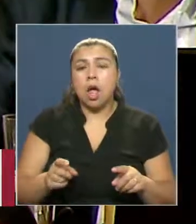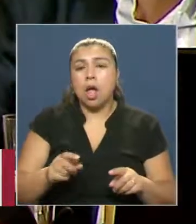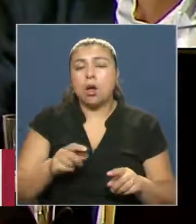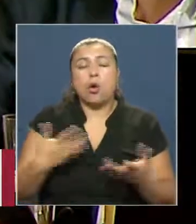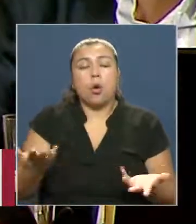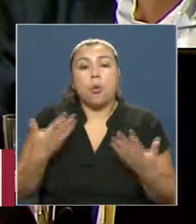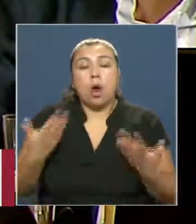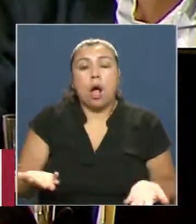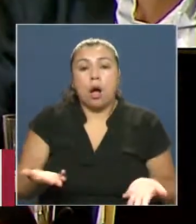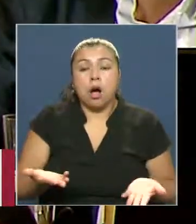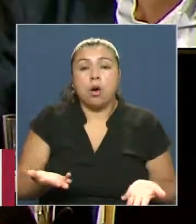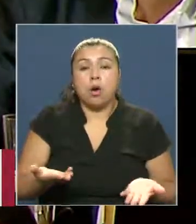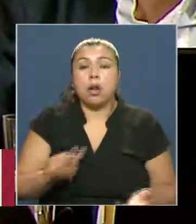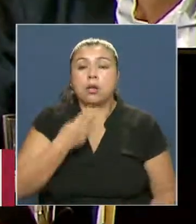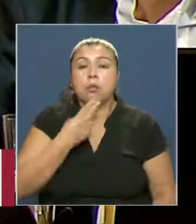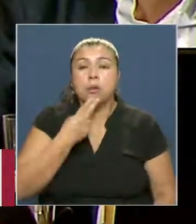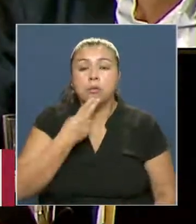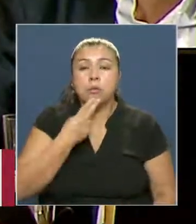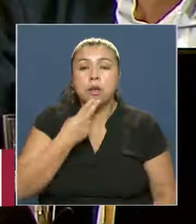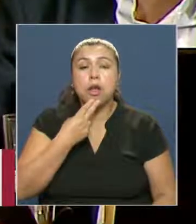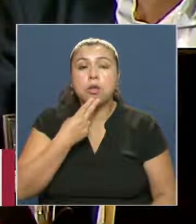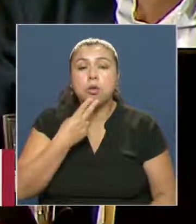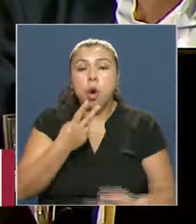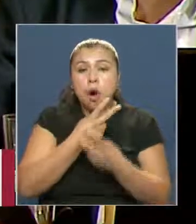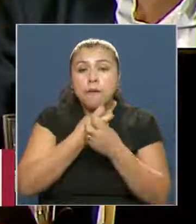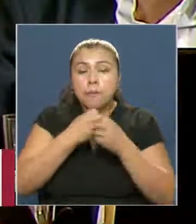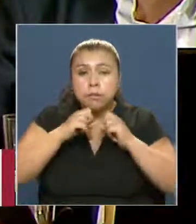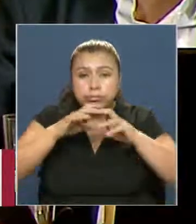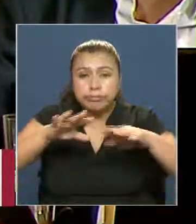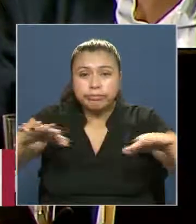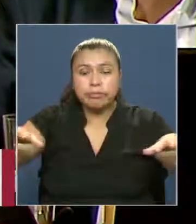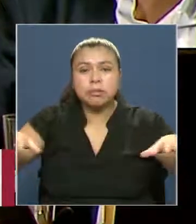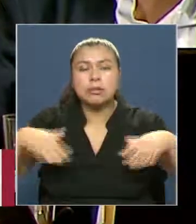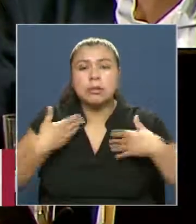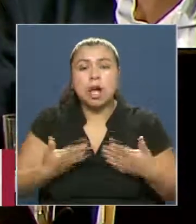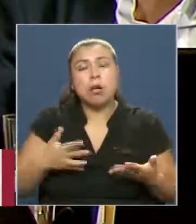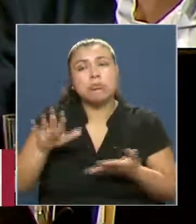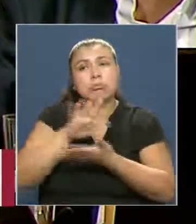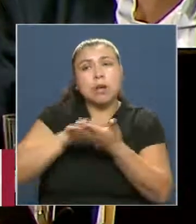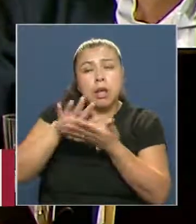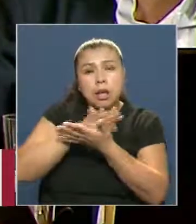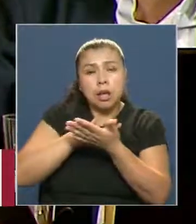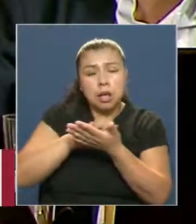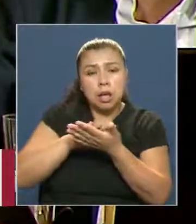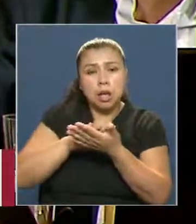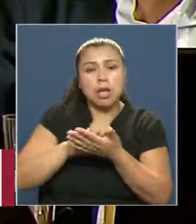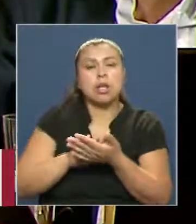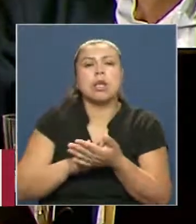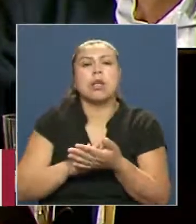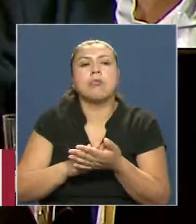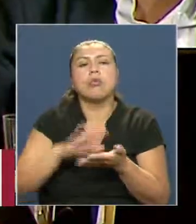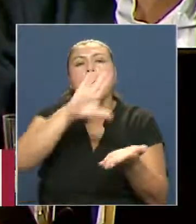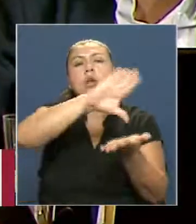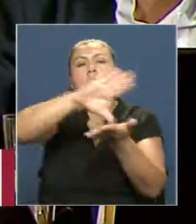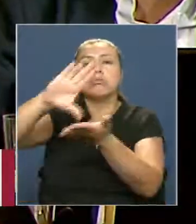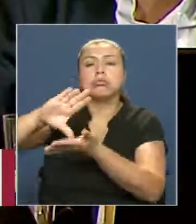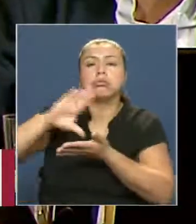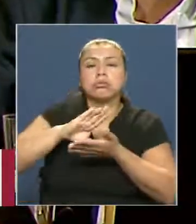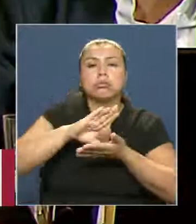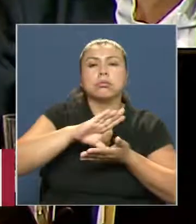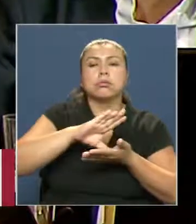una epidemia de esta naturaleza genera. Hay ejemplos internacionales de cómo se han ido adoptando